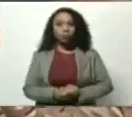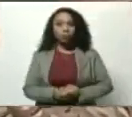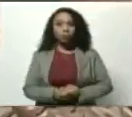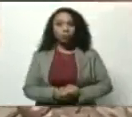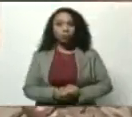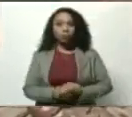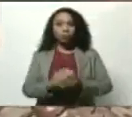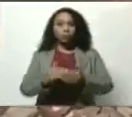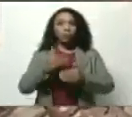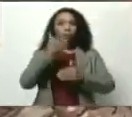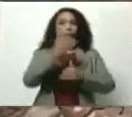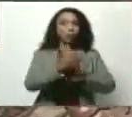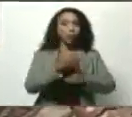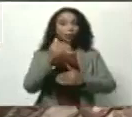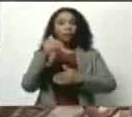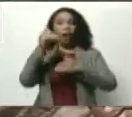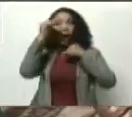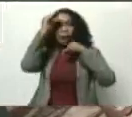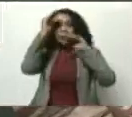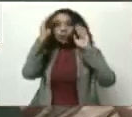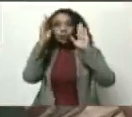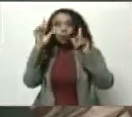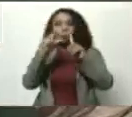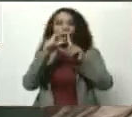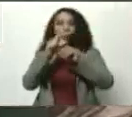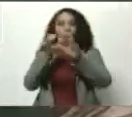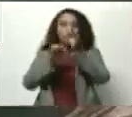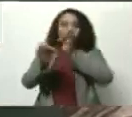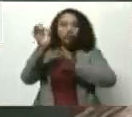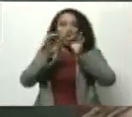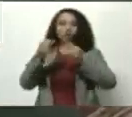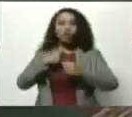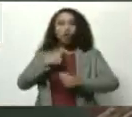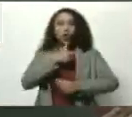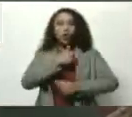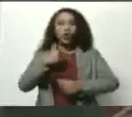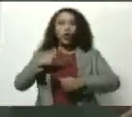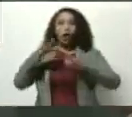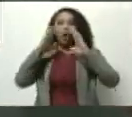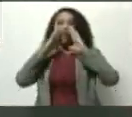y debo confesar